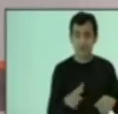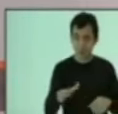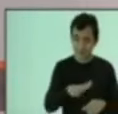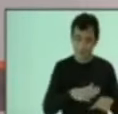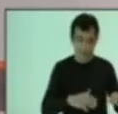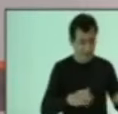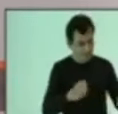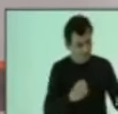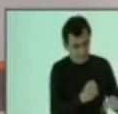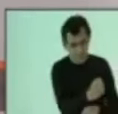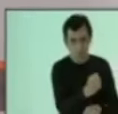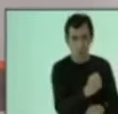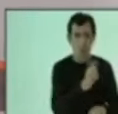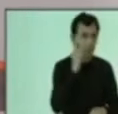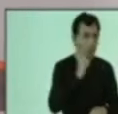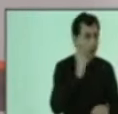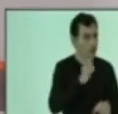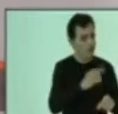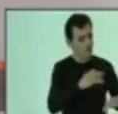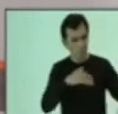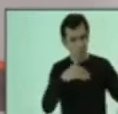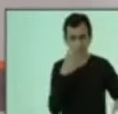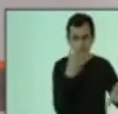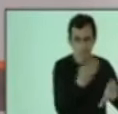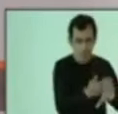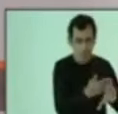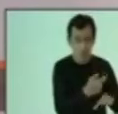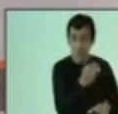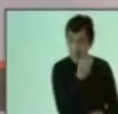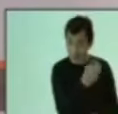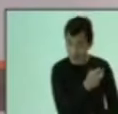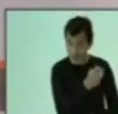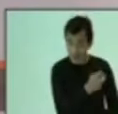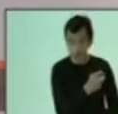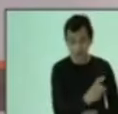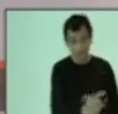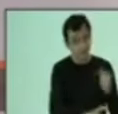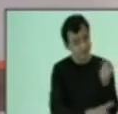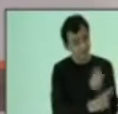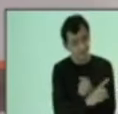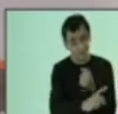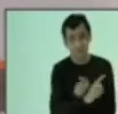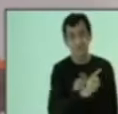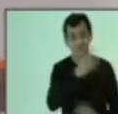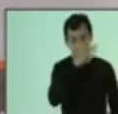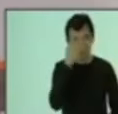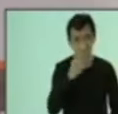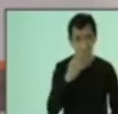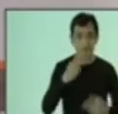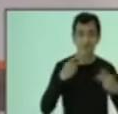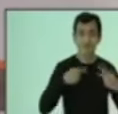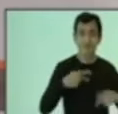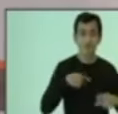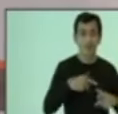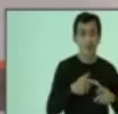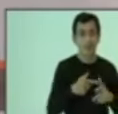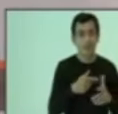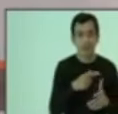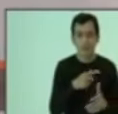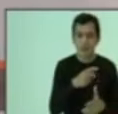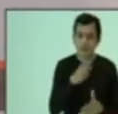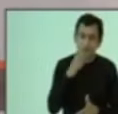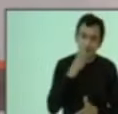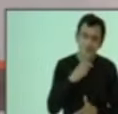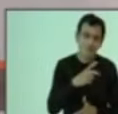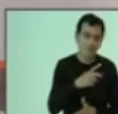específica contra las mujeres constituyen un factor causante de la migración y a la vez un factor de riesgo